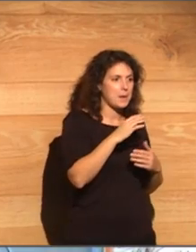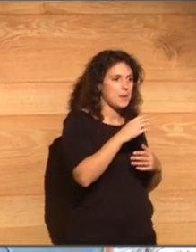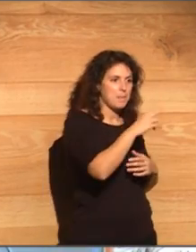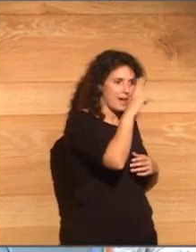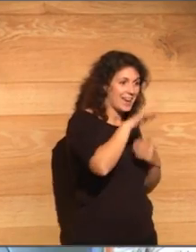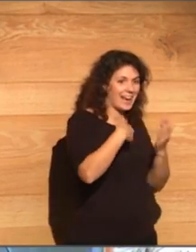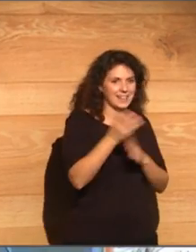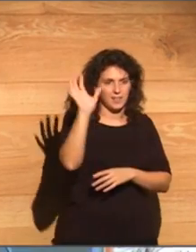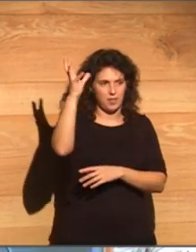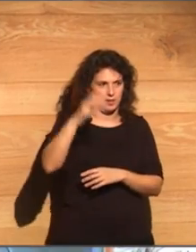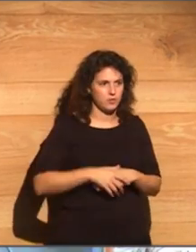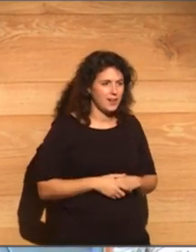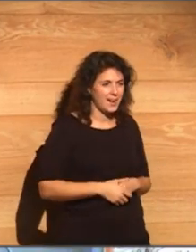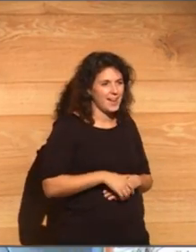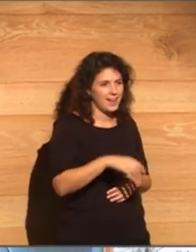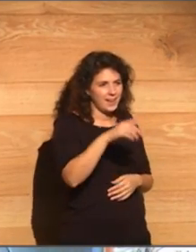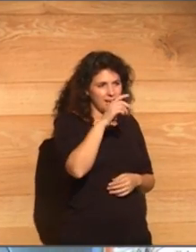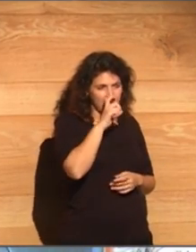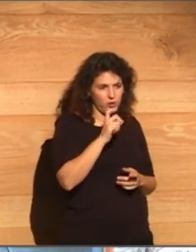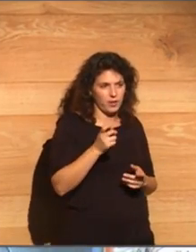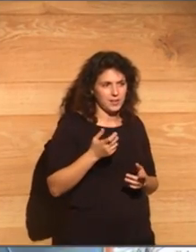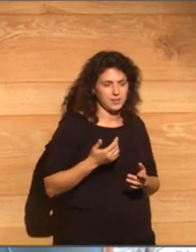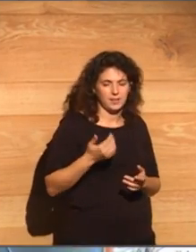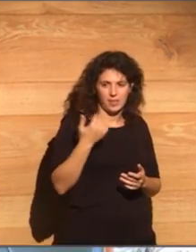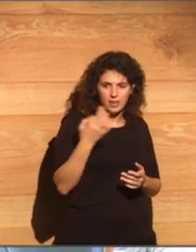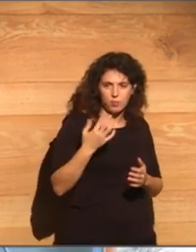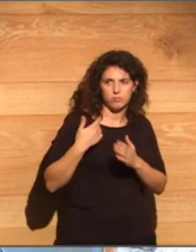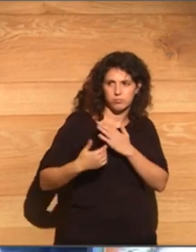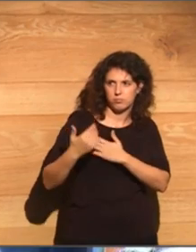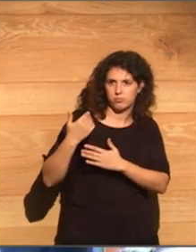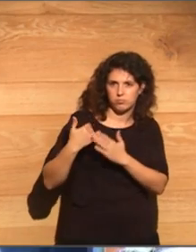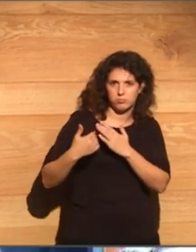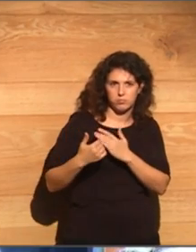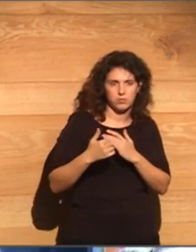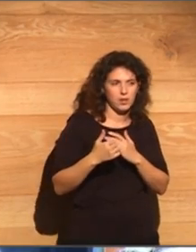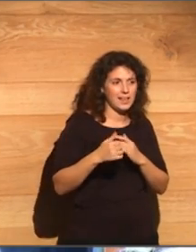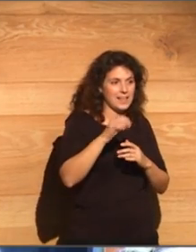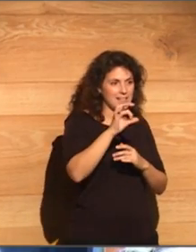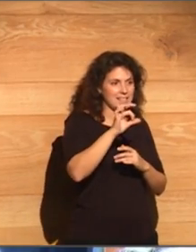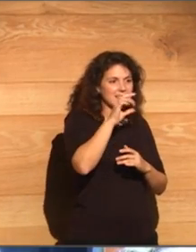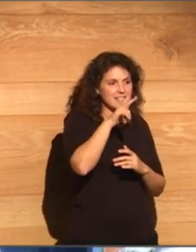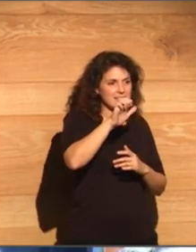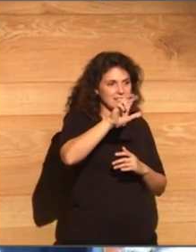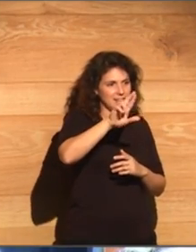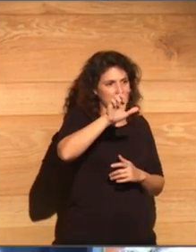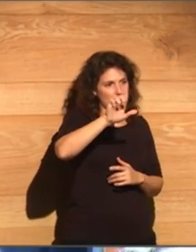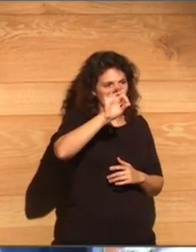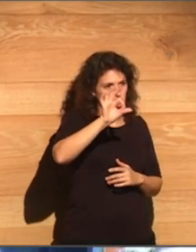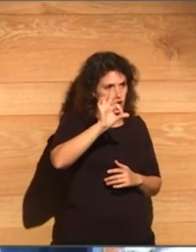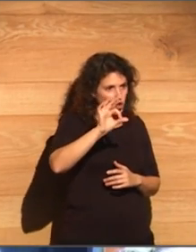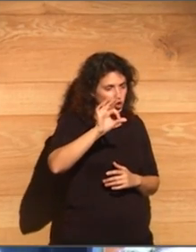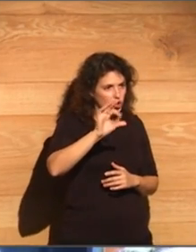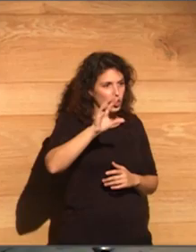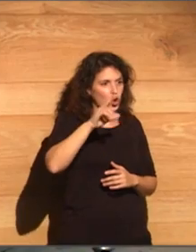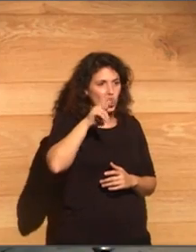un sitio. ¿Os acordáis? Tengo que hacer retrotraernos un momentito. En el programa de Sherlock Holmes os conté que yo había conocido, estaba en Cuenca y conocía a la